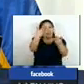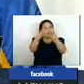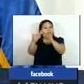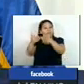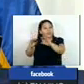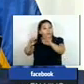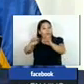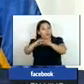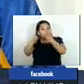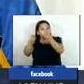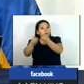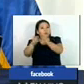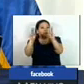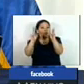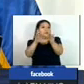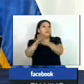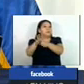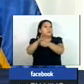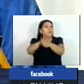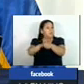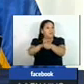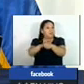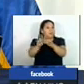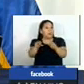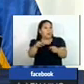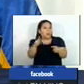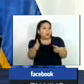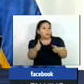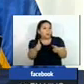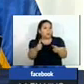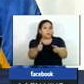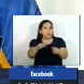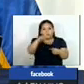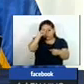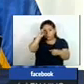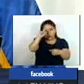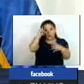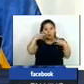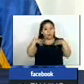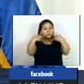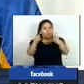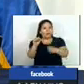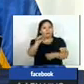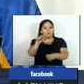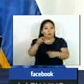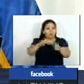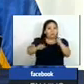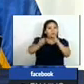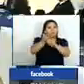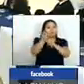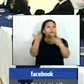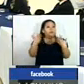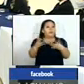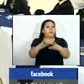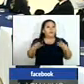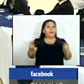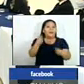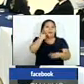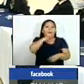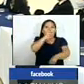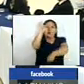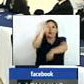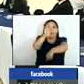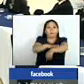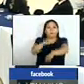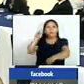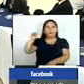importantes y no solo en el marco de la pandemia, sino que en otras acciones de salud pública, como es el caso de éxito de la malaria en el país. Los